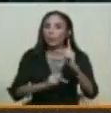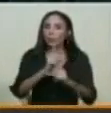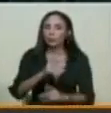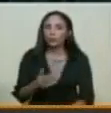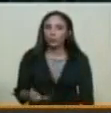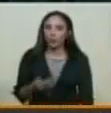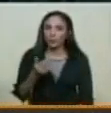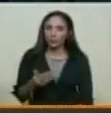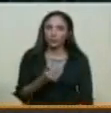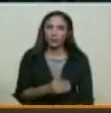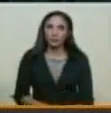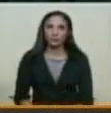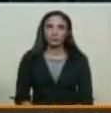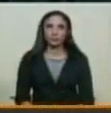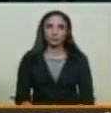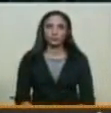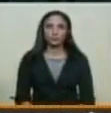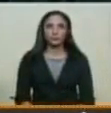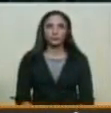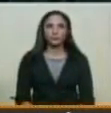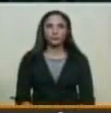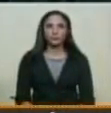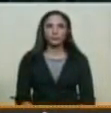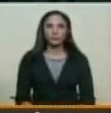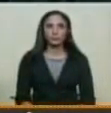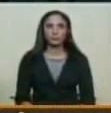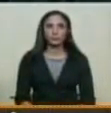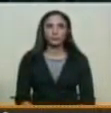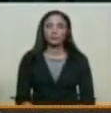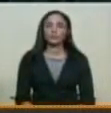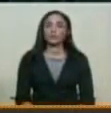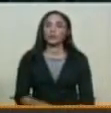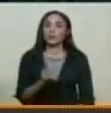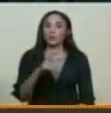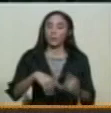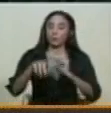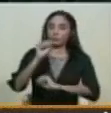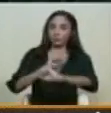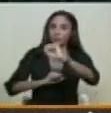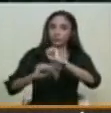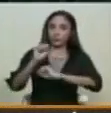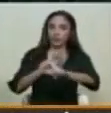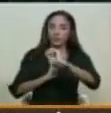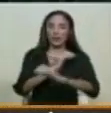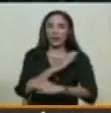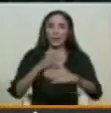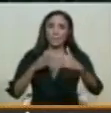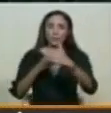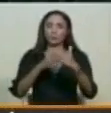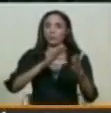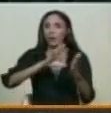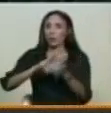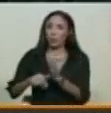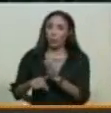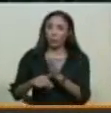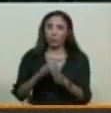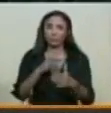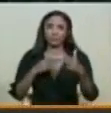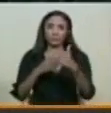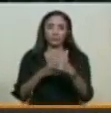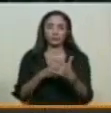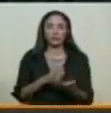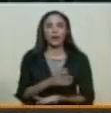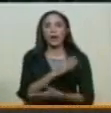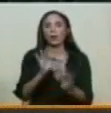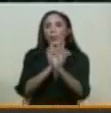La lucha renovada y frontal contra todas las formas de corrupción es el gobierno del presidente